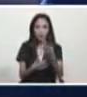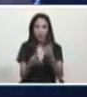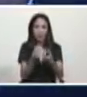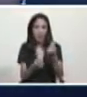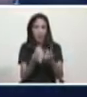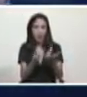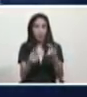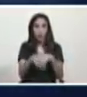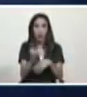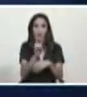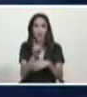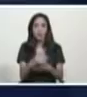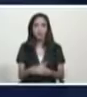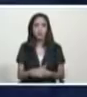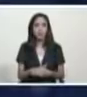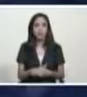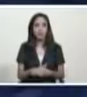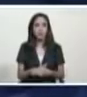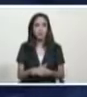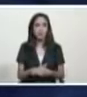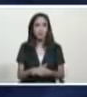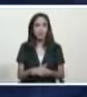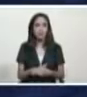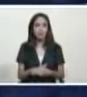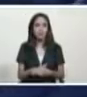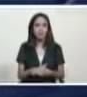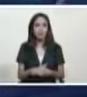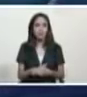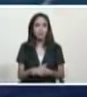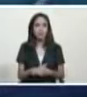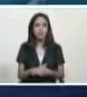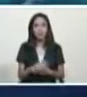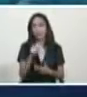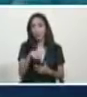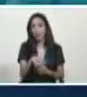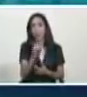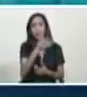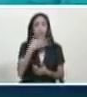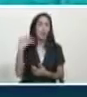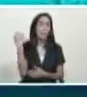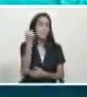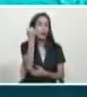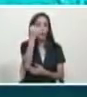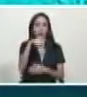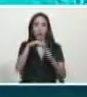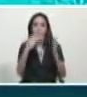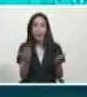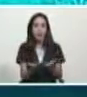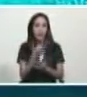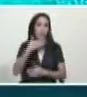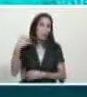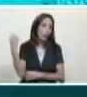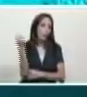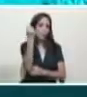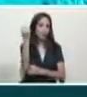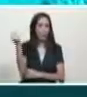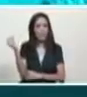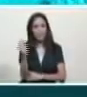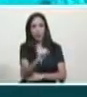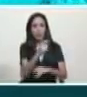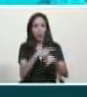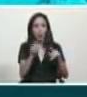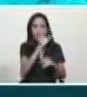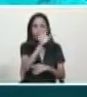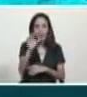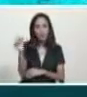siendo Venezuela el mejor país del mundo para las inversiones hoy